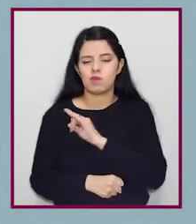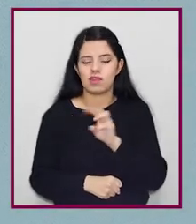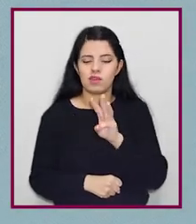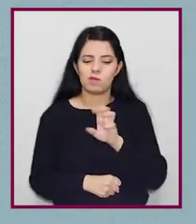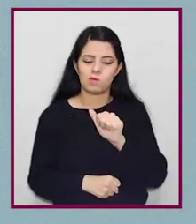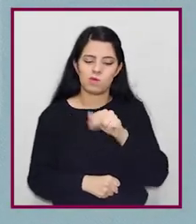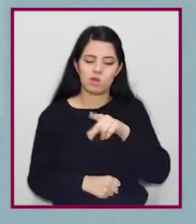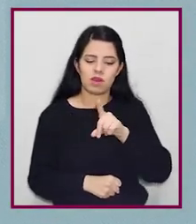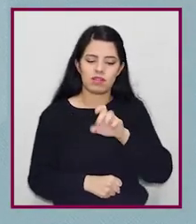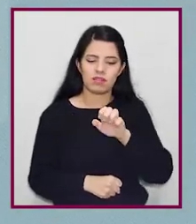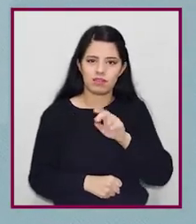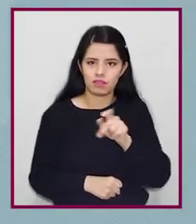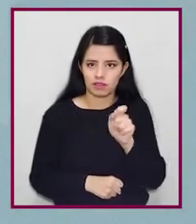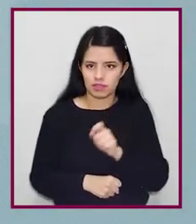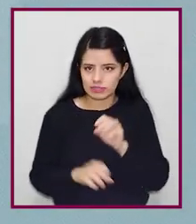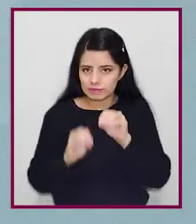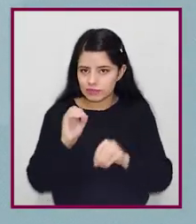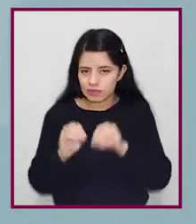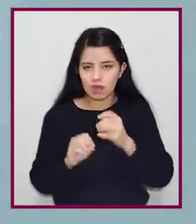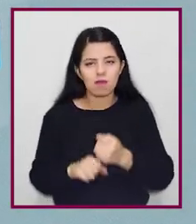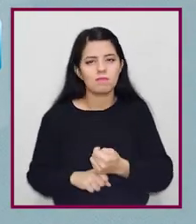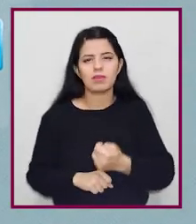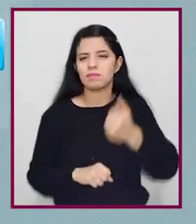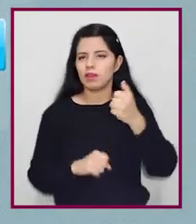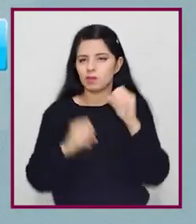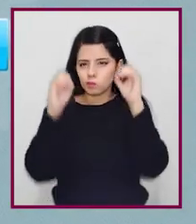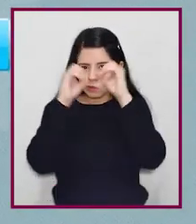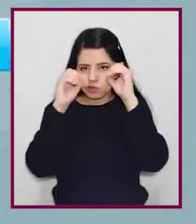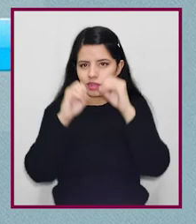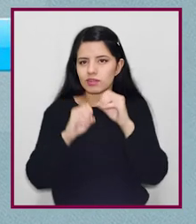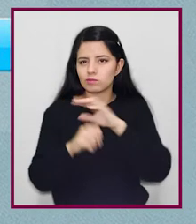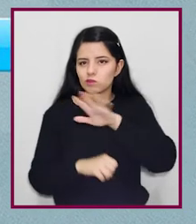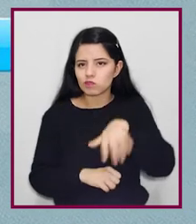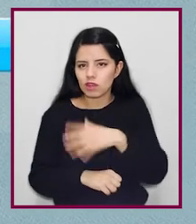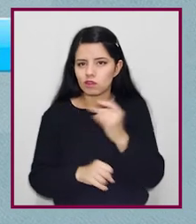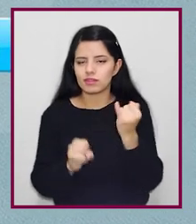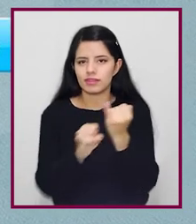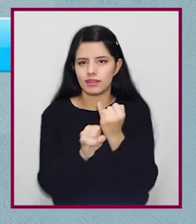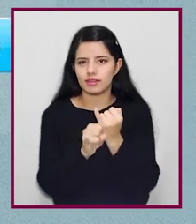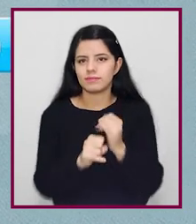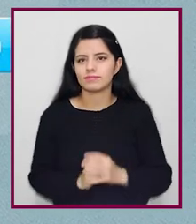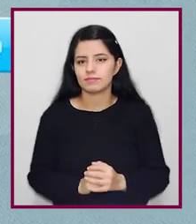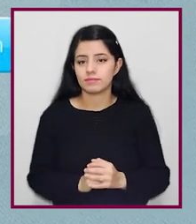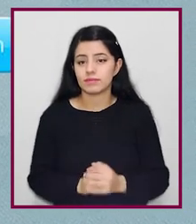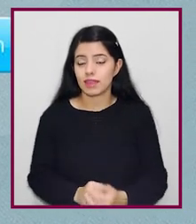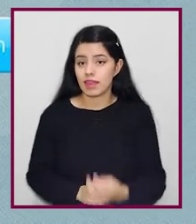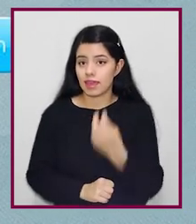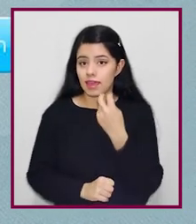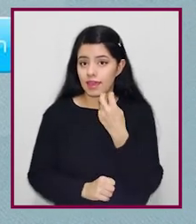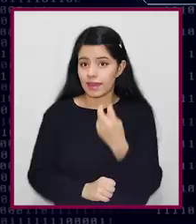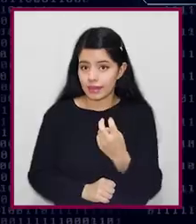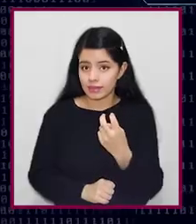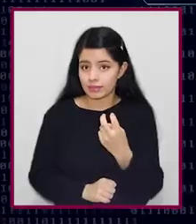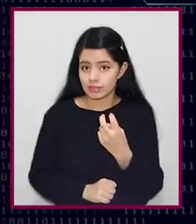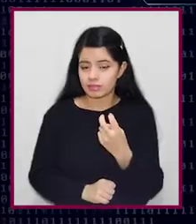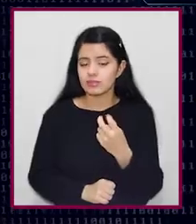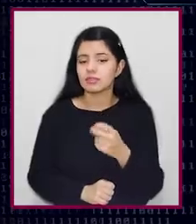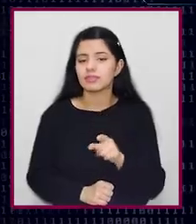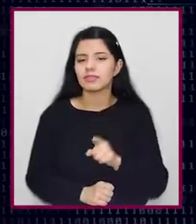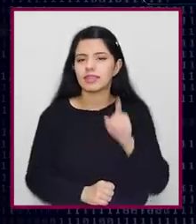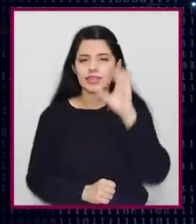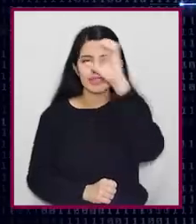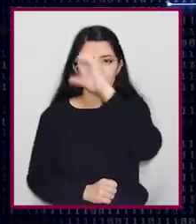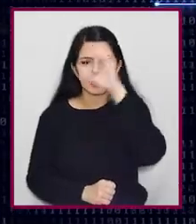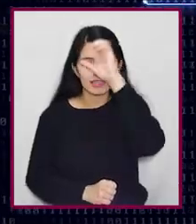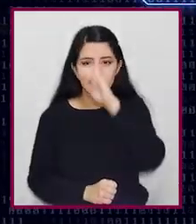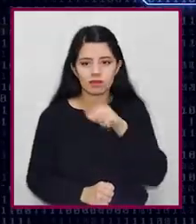que se considera el primer buscador de internet en la historia. Este fue desarrollado por el